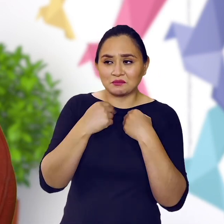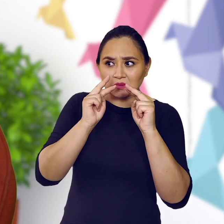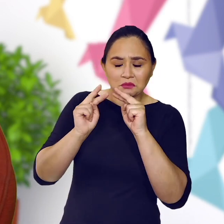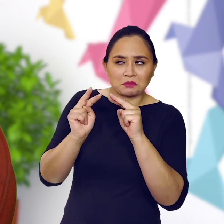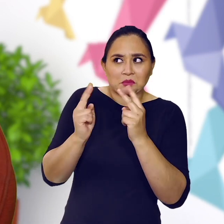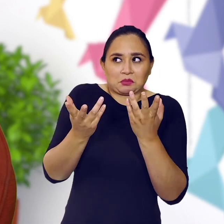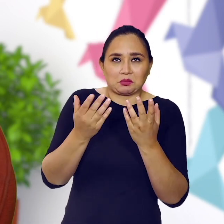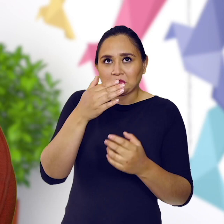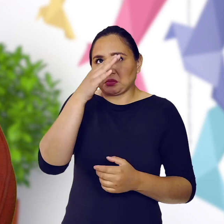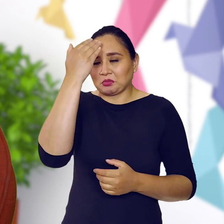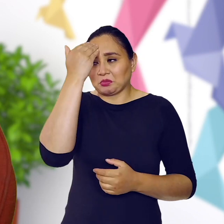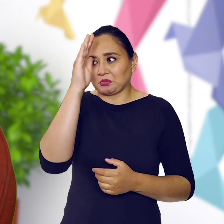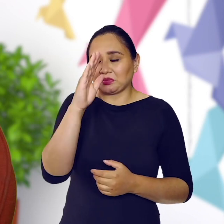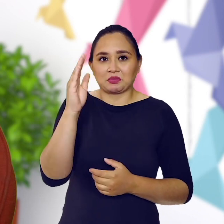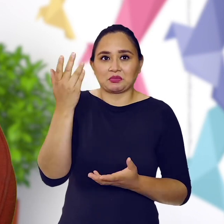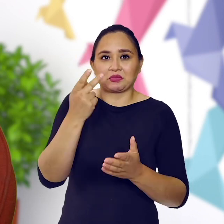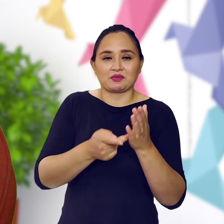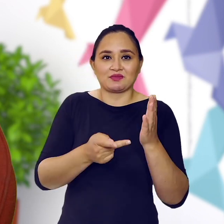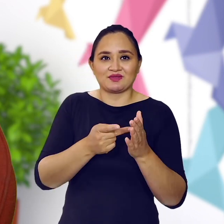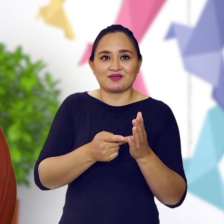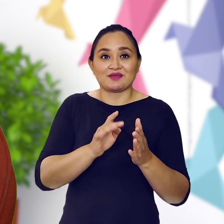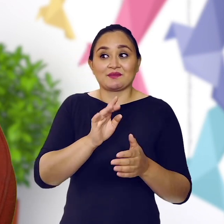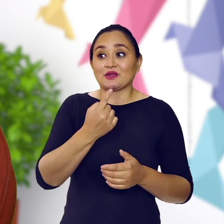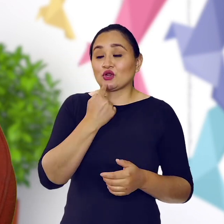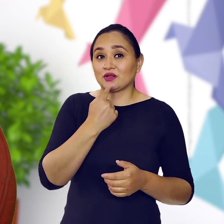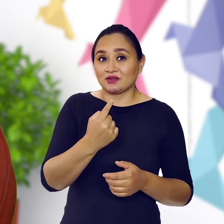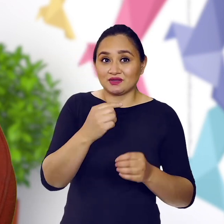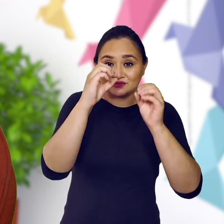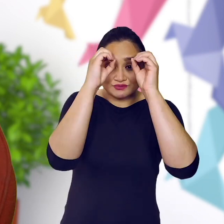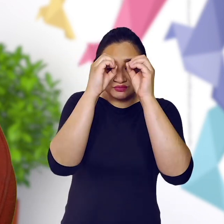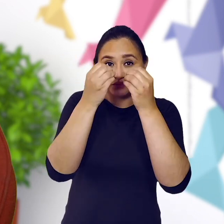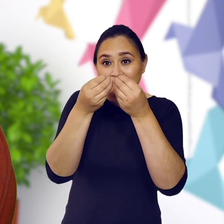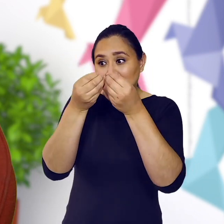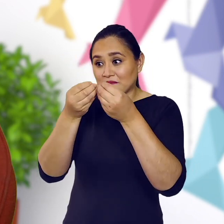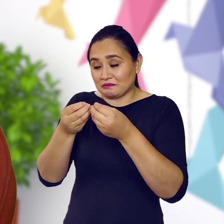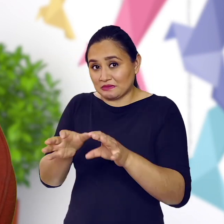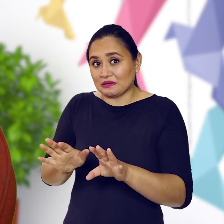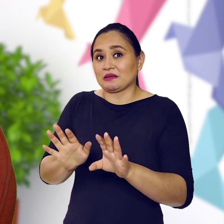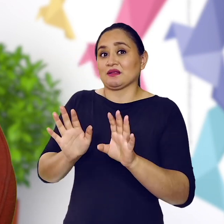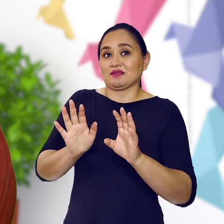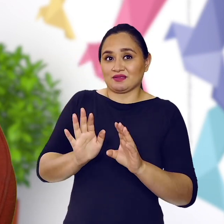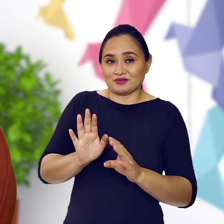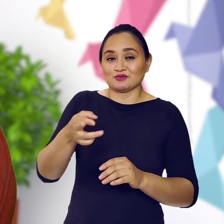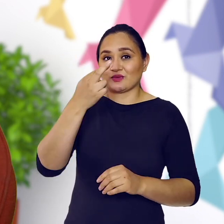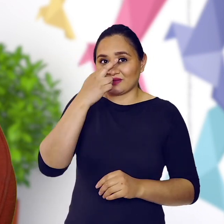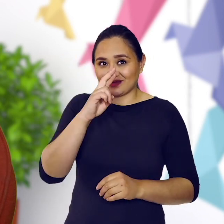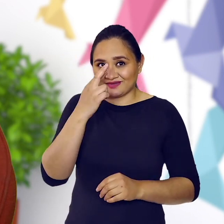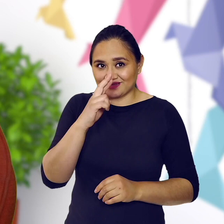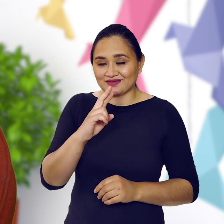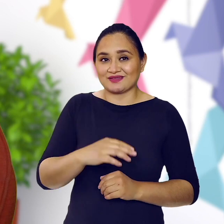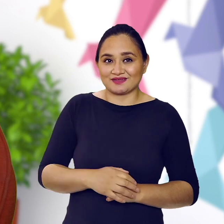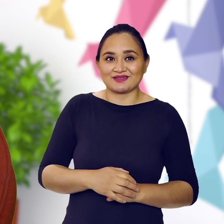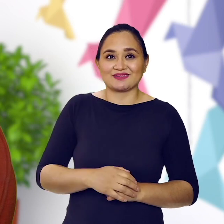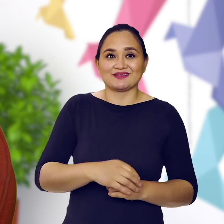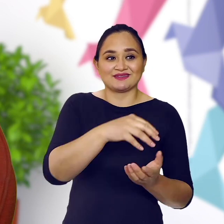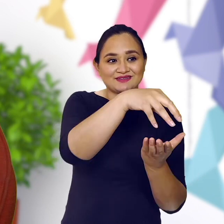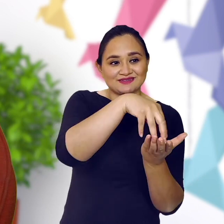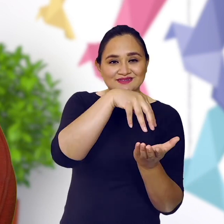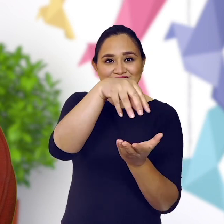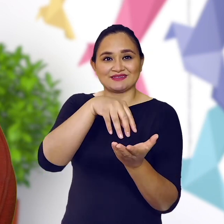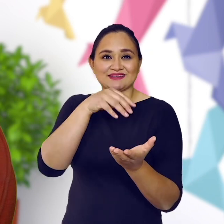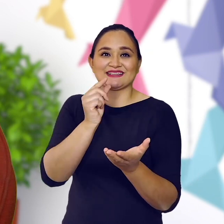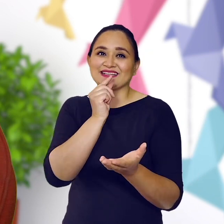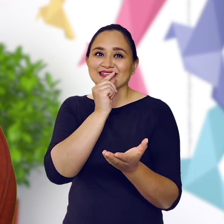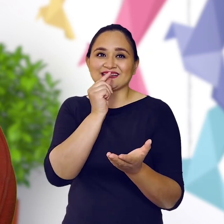lo que había sucedido, los rumores decían que había botado sus lentes mientras ayudaba a su padre, el ratón Pérez, a recoger